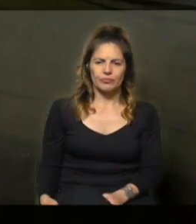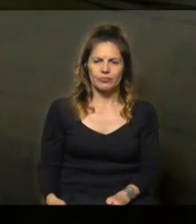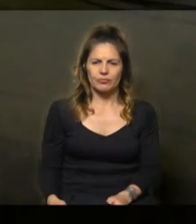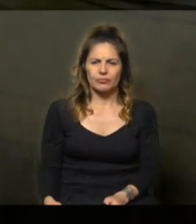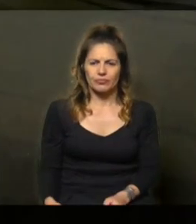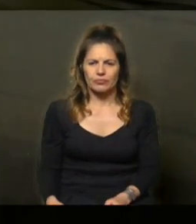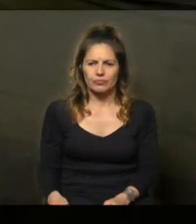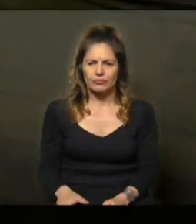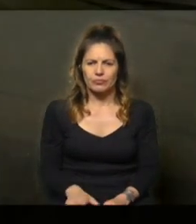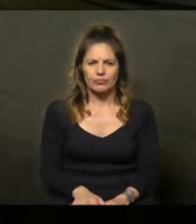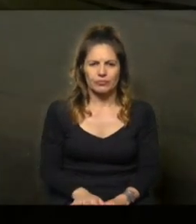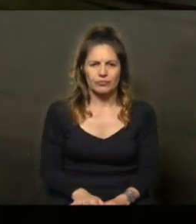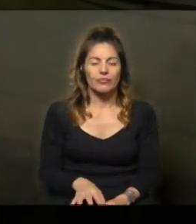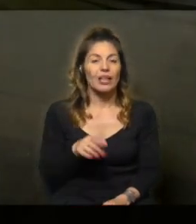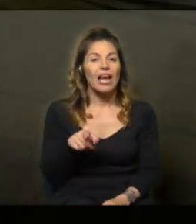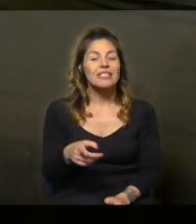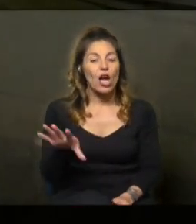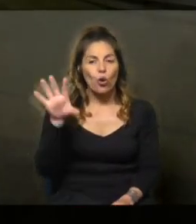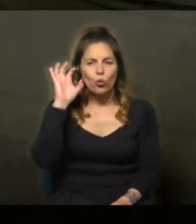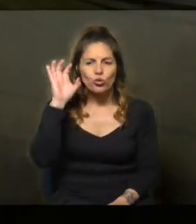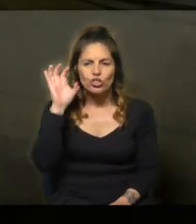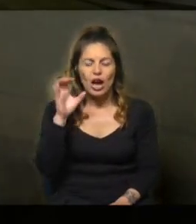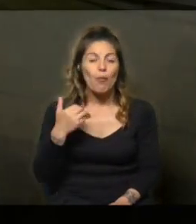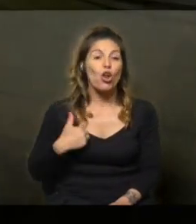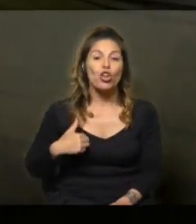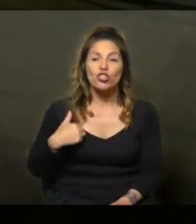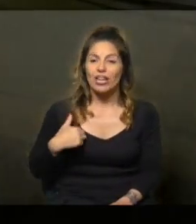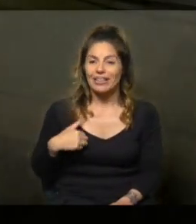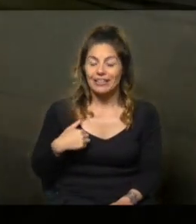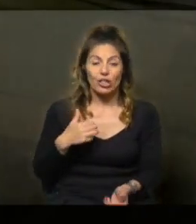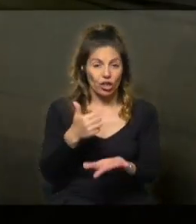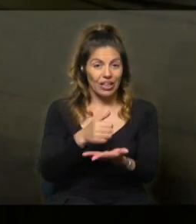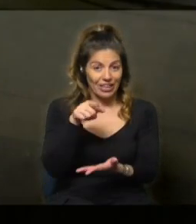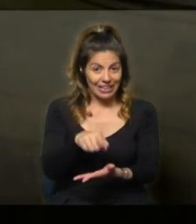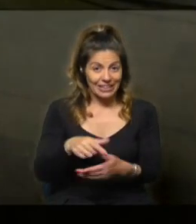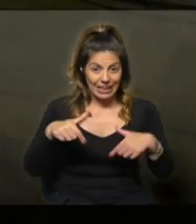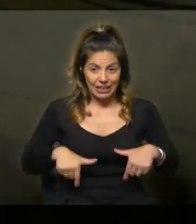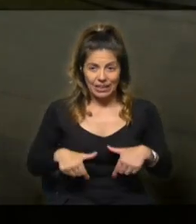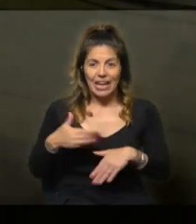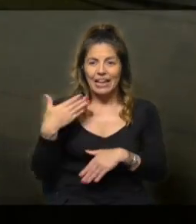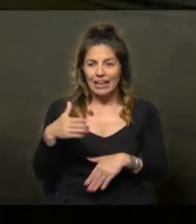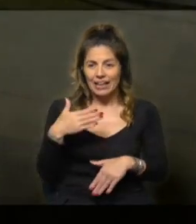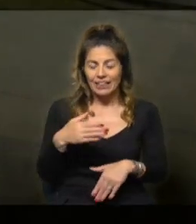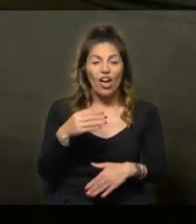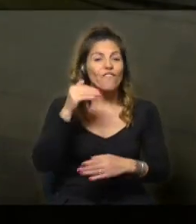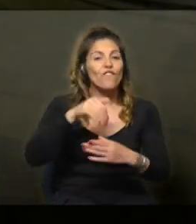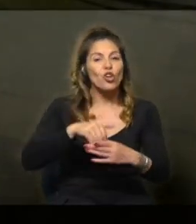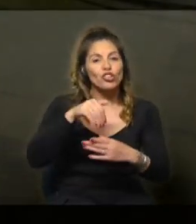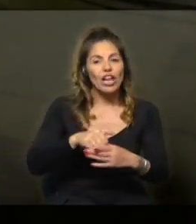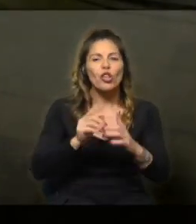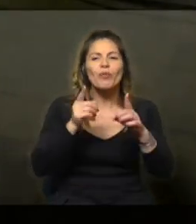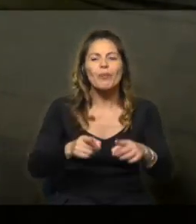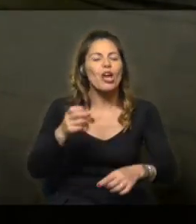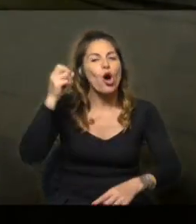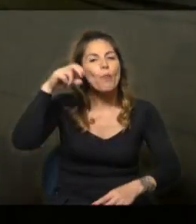No bien y allí escuchábamos los argentinos que estaban allí en el consulado general votando sufragando pero también